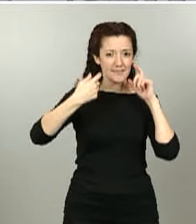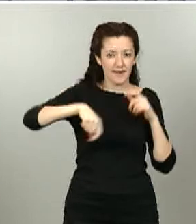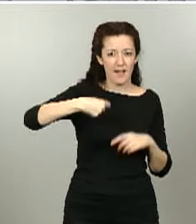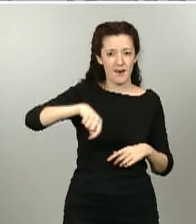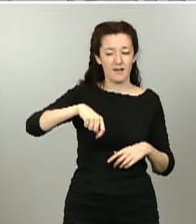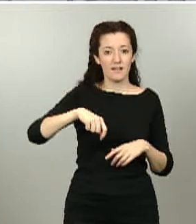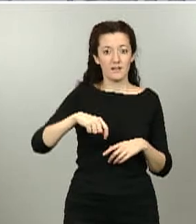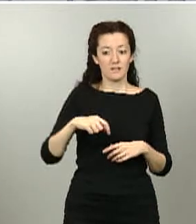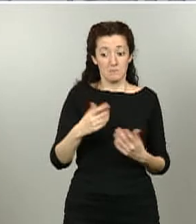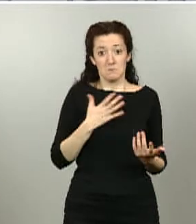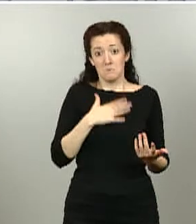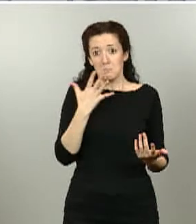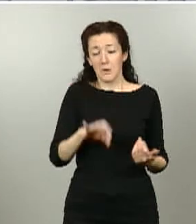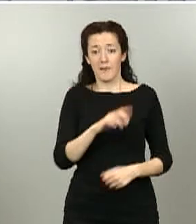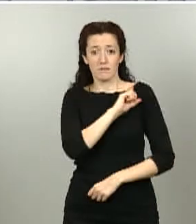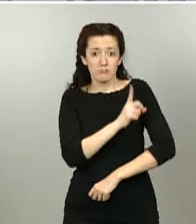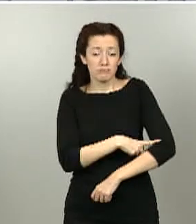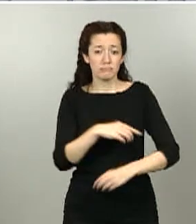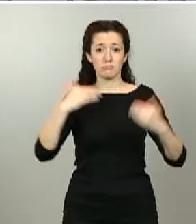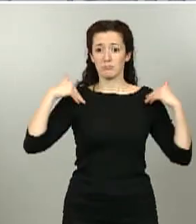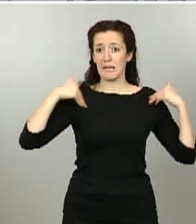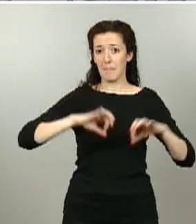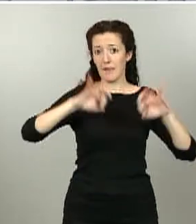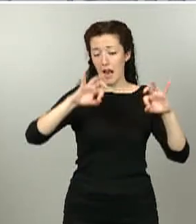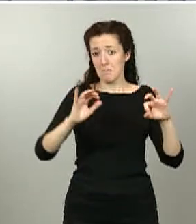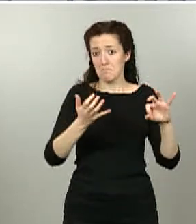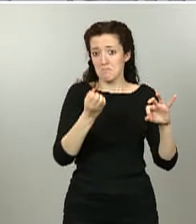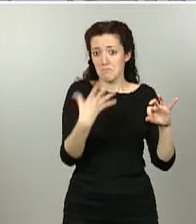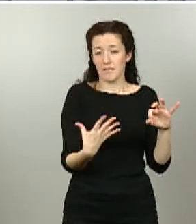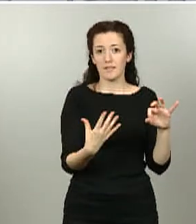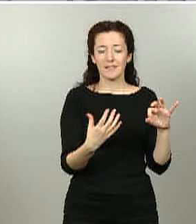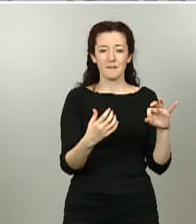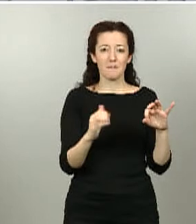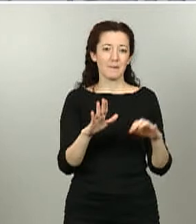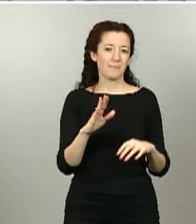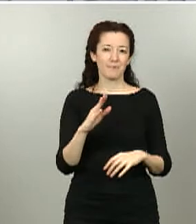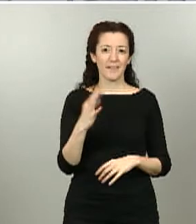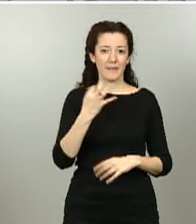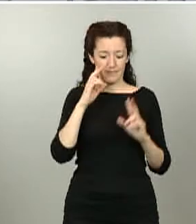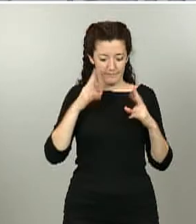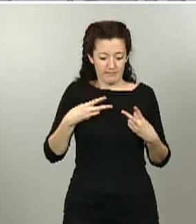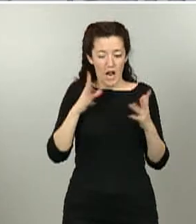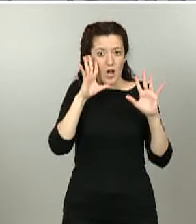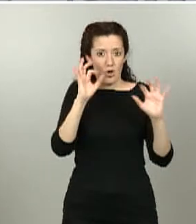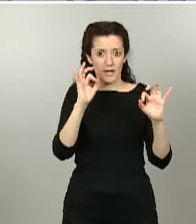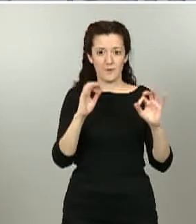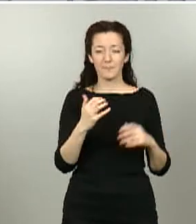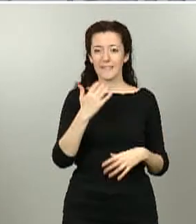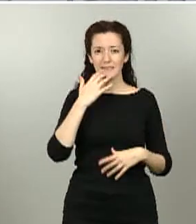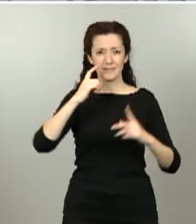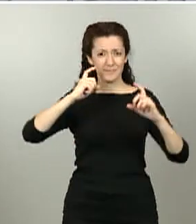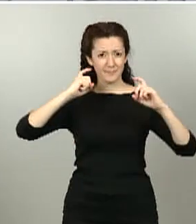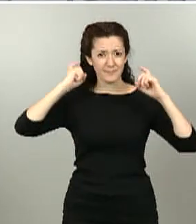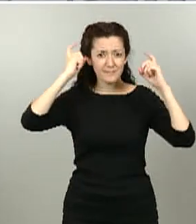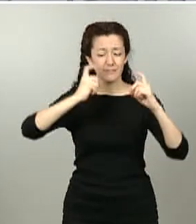utilizar en algún tipo de deportes, pero lo cierto es que esto es una cuestión de ser razonables. Si estamos haciendo un esfuerzo excesivo que con la mascarilla no se